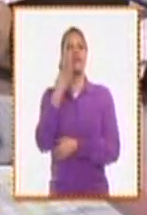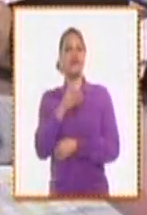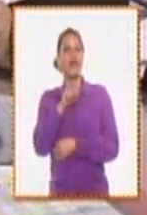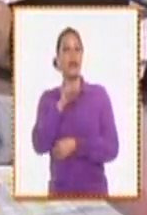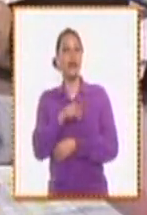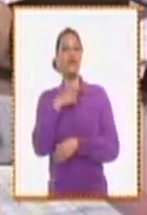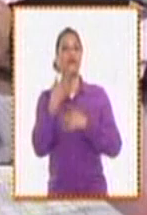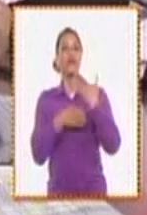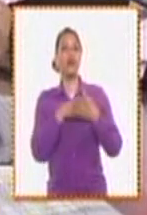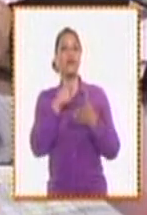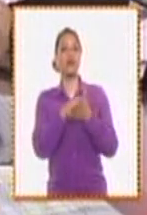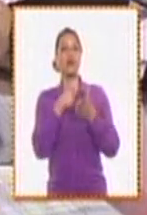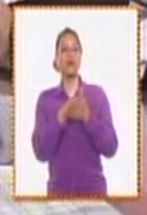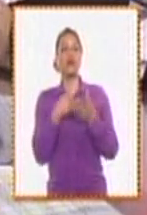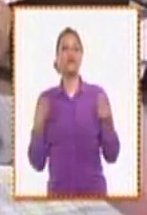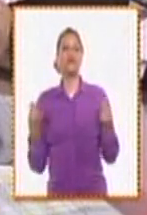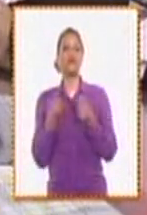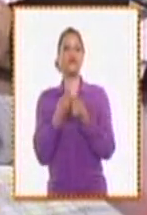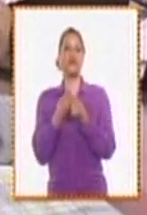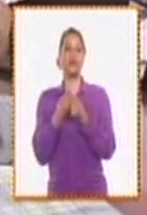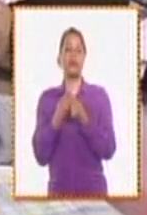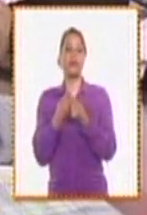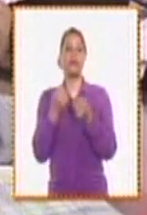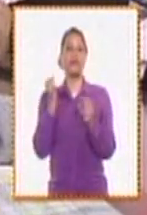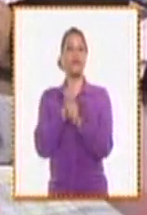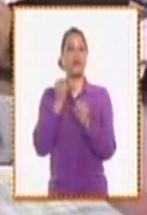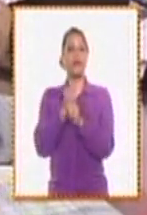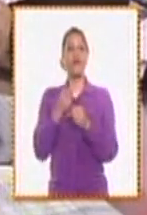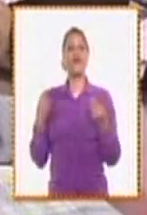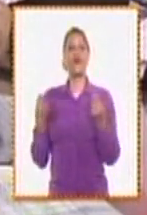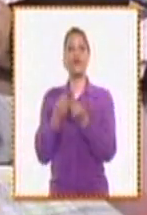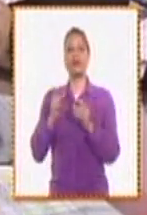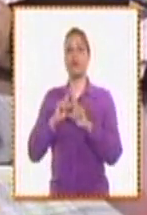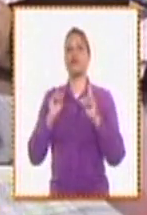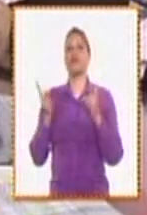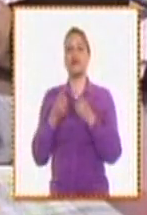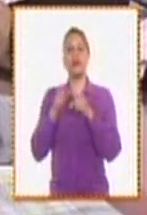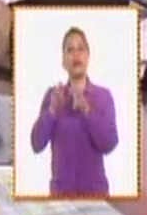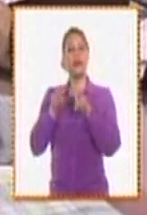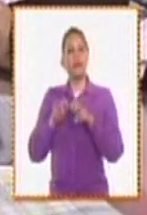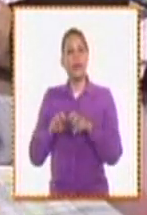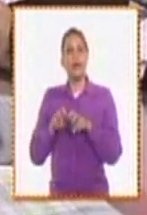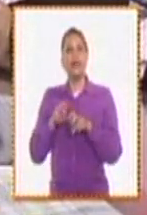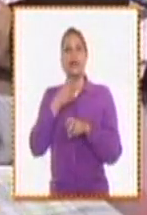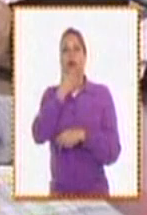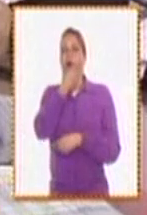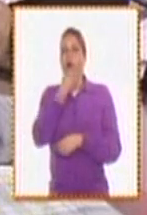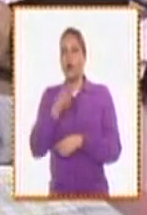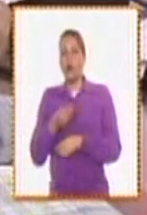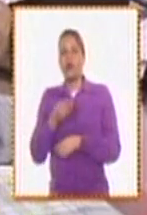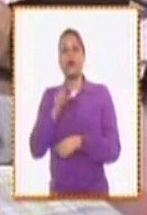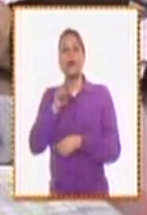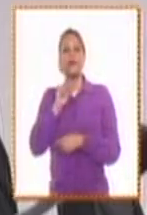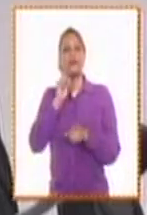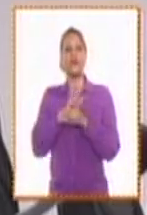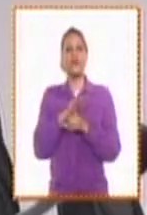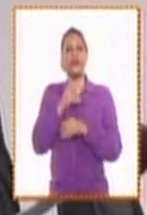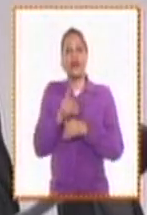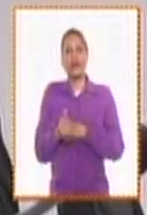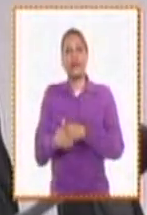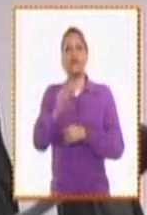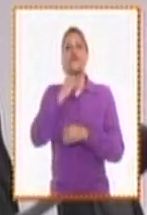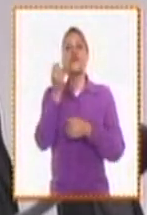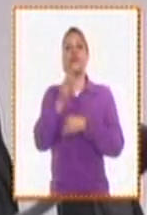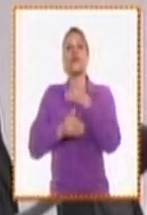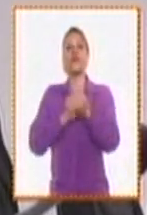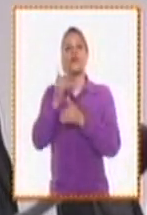tenemos que enfrentar entre todos. Y justamente ahí en la asamblea, la Unión de Jóvenes Comunistas lanzó entonces un proceso de debate